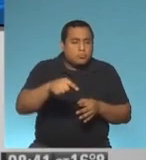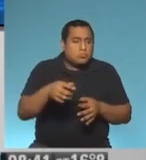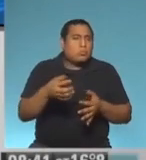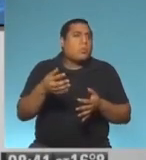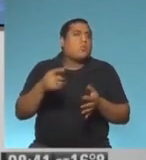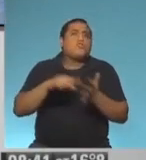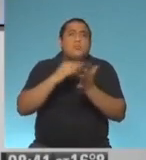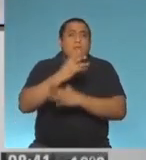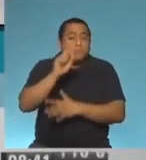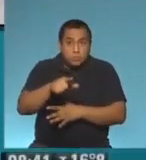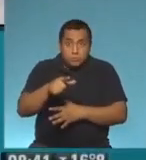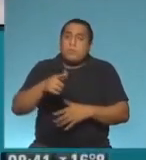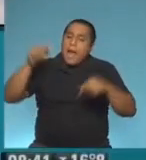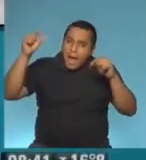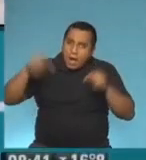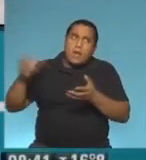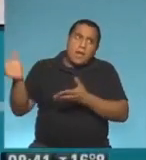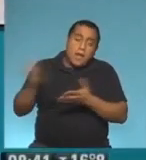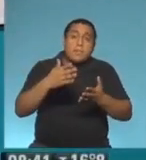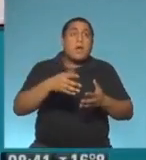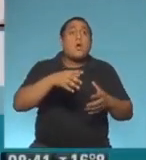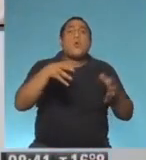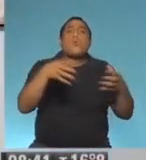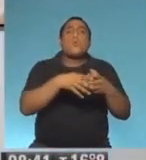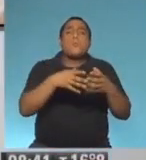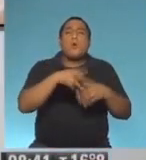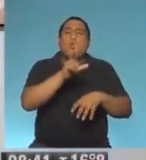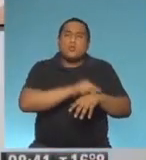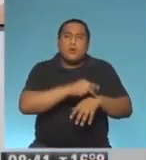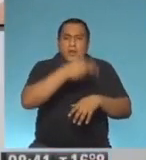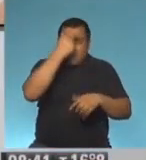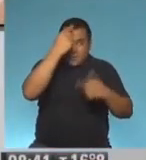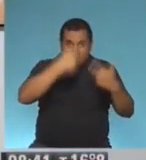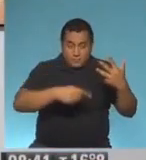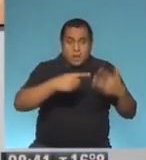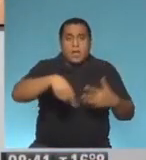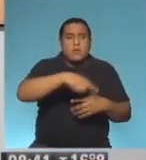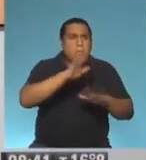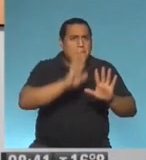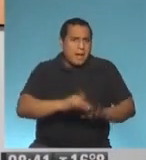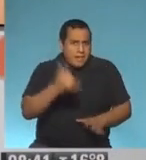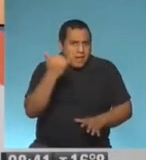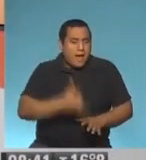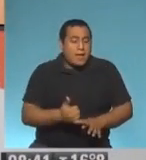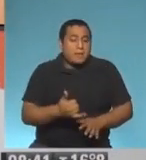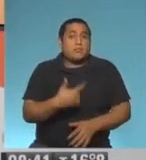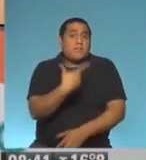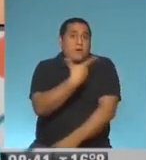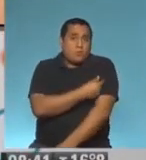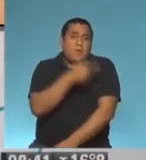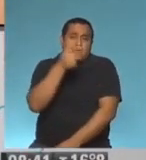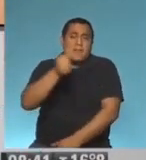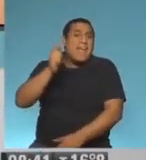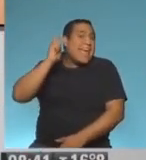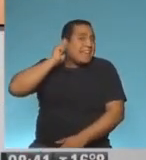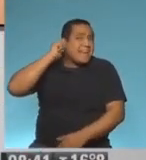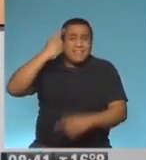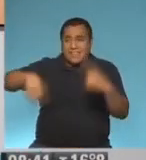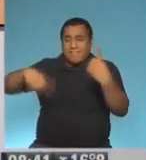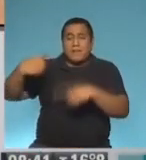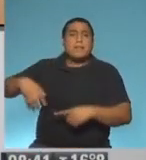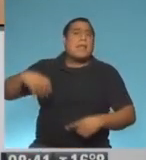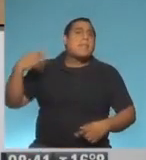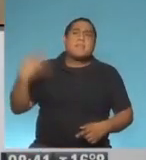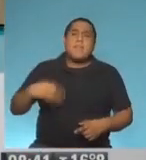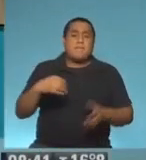en este momento el personal está preparado para recibirlo y completar aquellas vacunas que en las distintas edades hay que aplicar